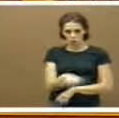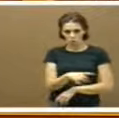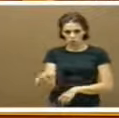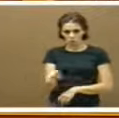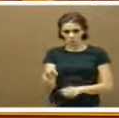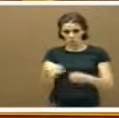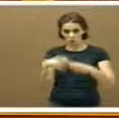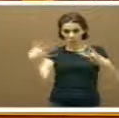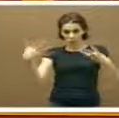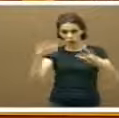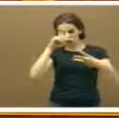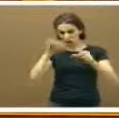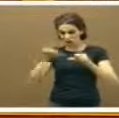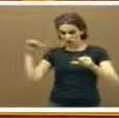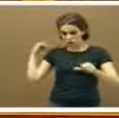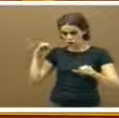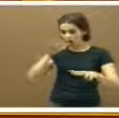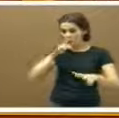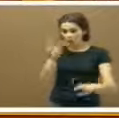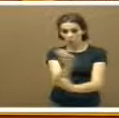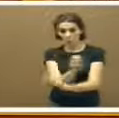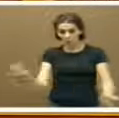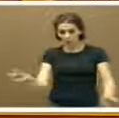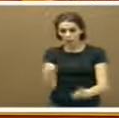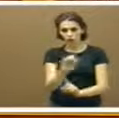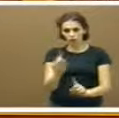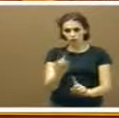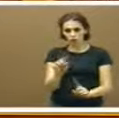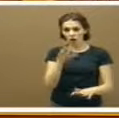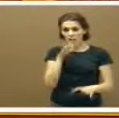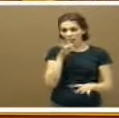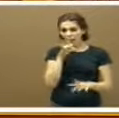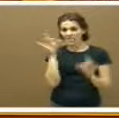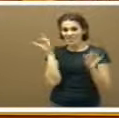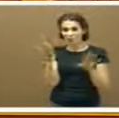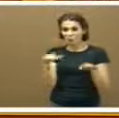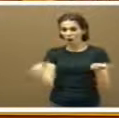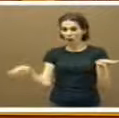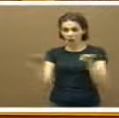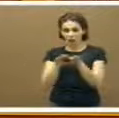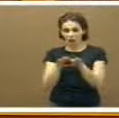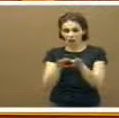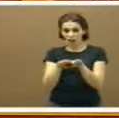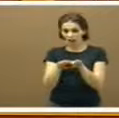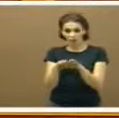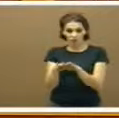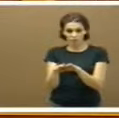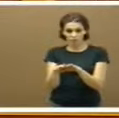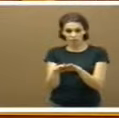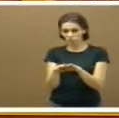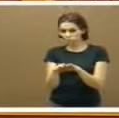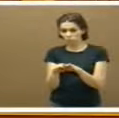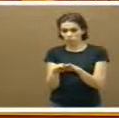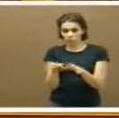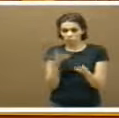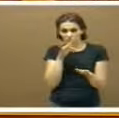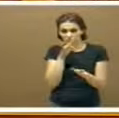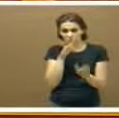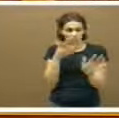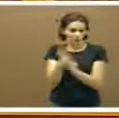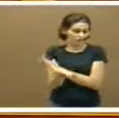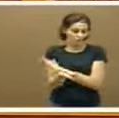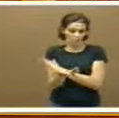28 años. Estamos, igual que antes, ocupando el furgón de cola del desempleo, desgraciadamente,